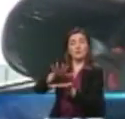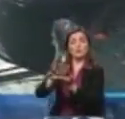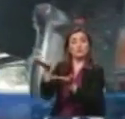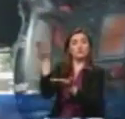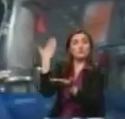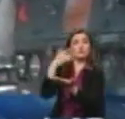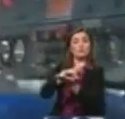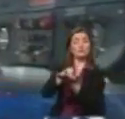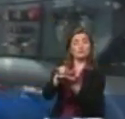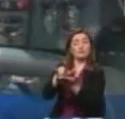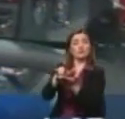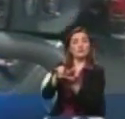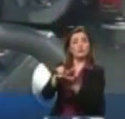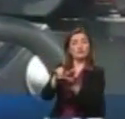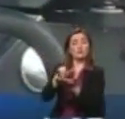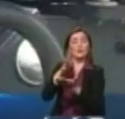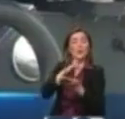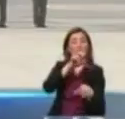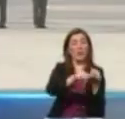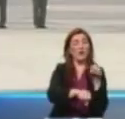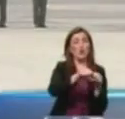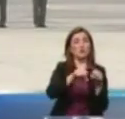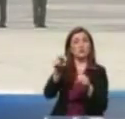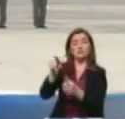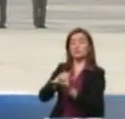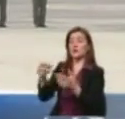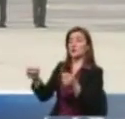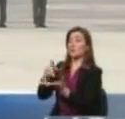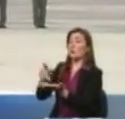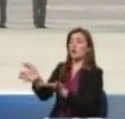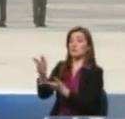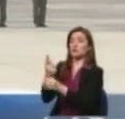militar siniestrada hace varios años atrás.